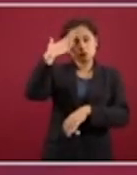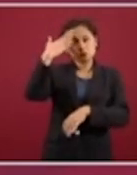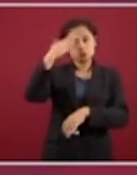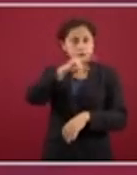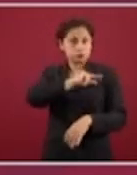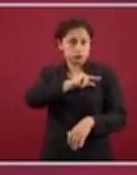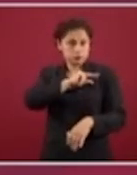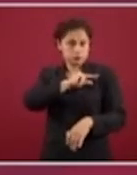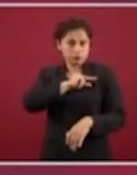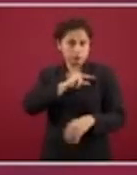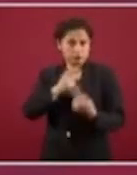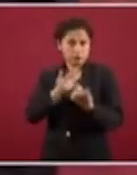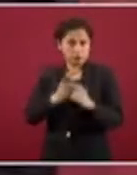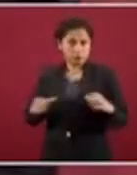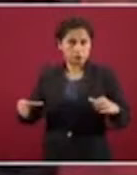para explicar